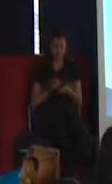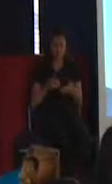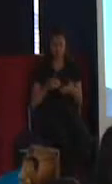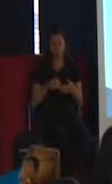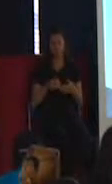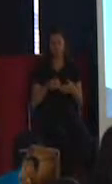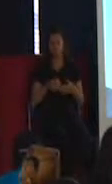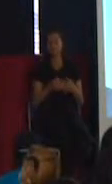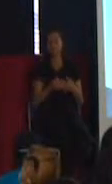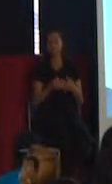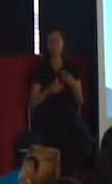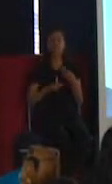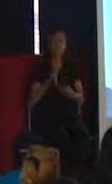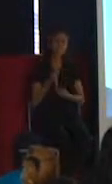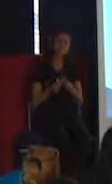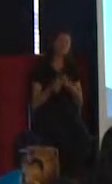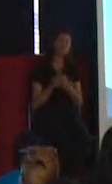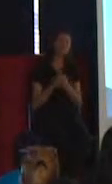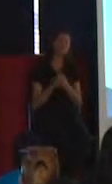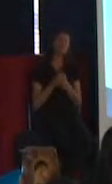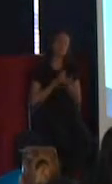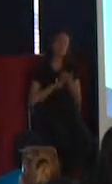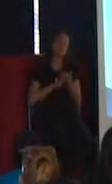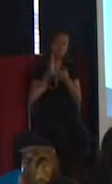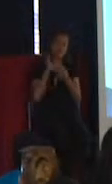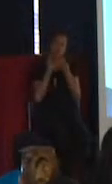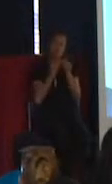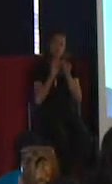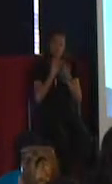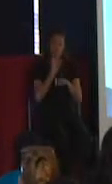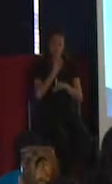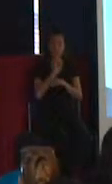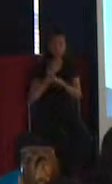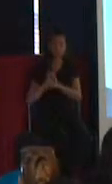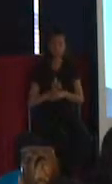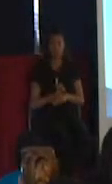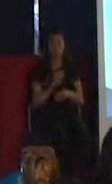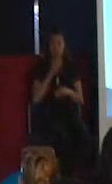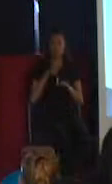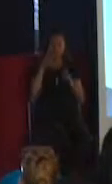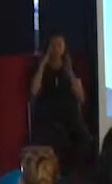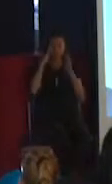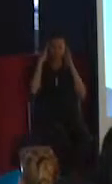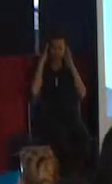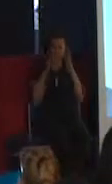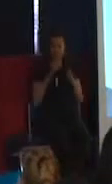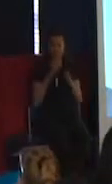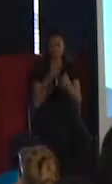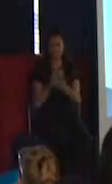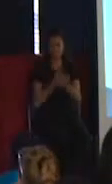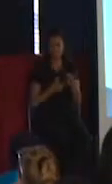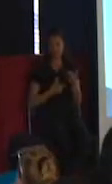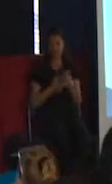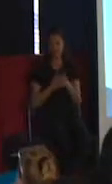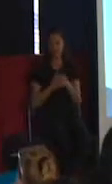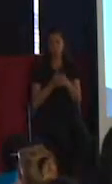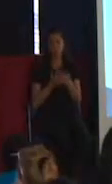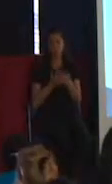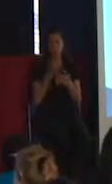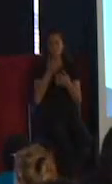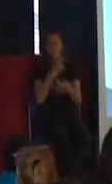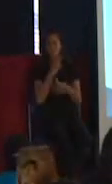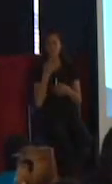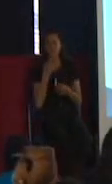unas regulaciones en donde las instituciones tienen que estar atentas a qué es lo que se van a